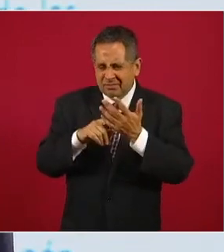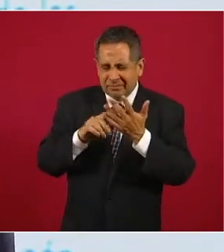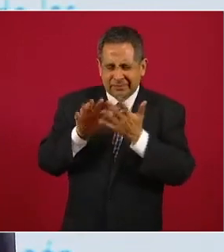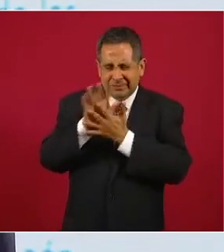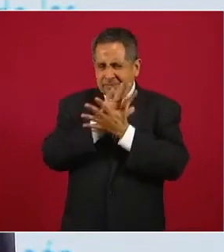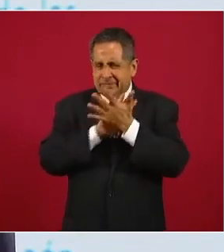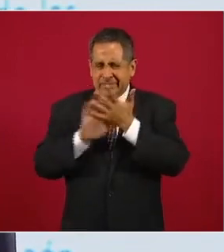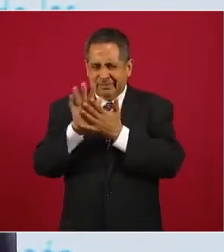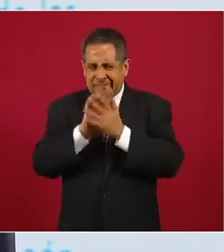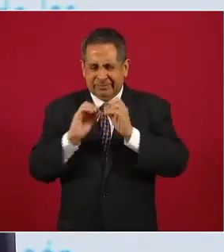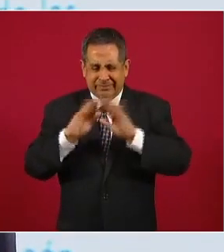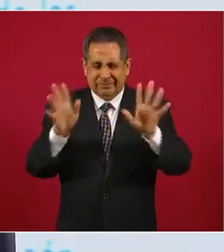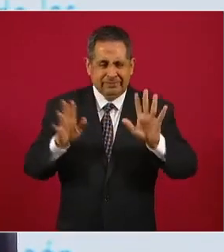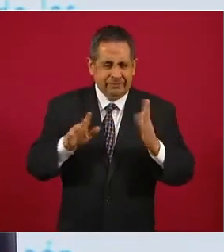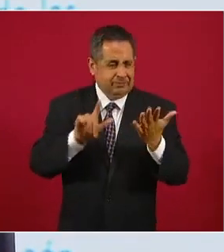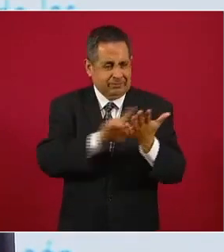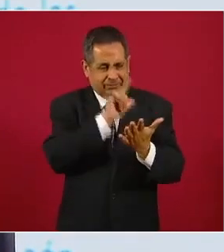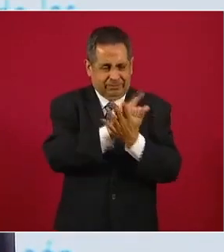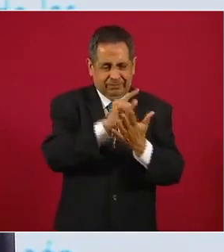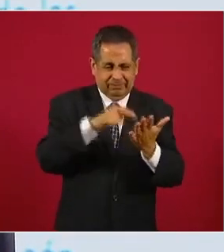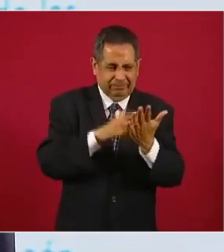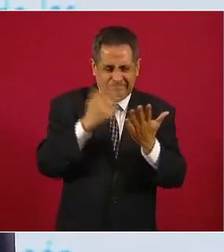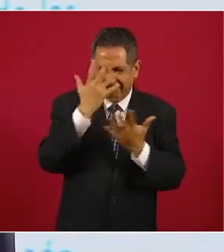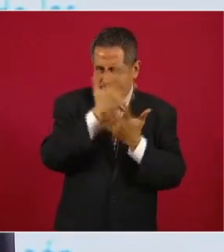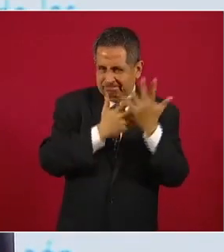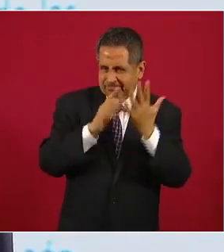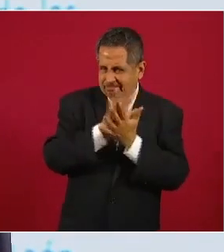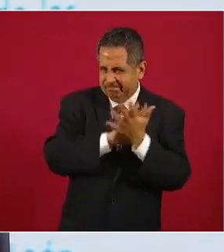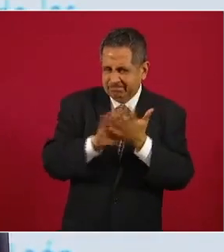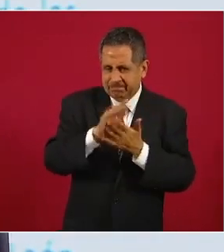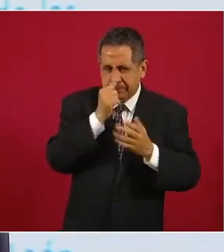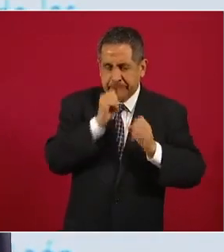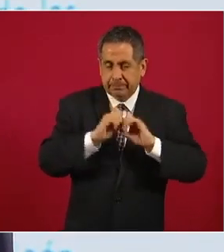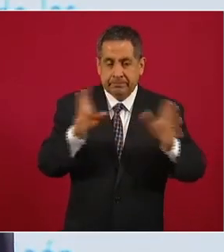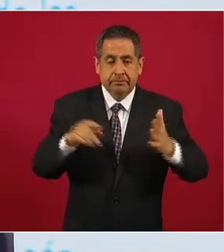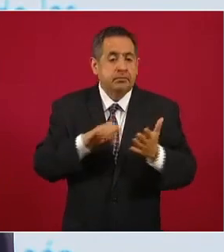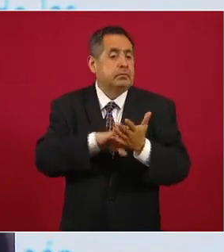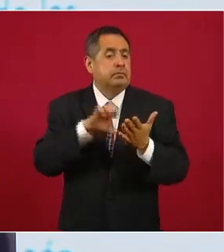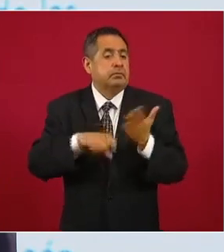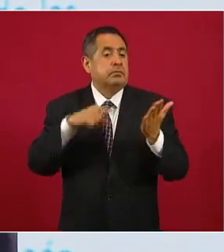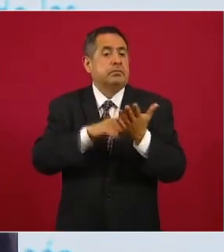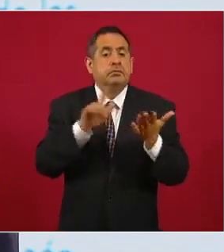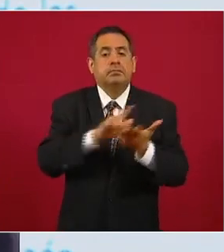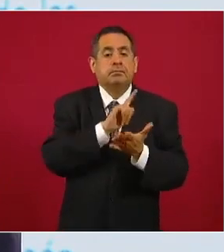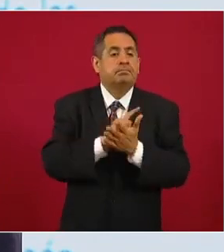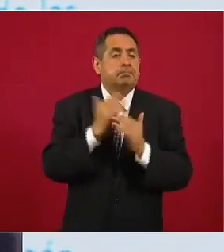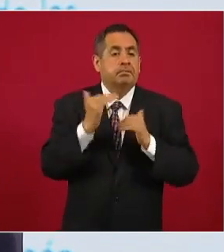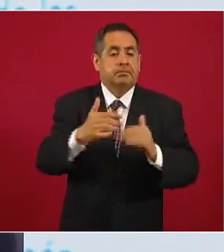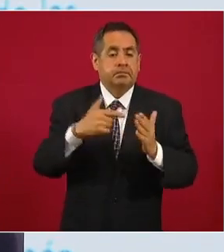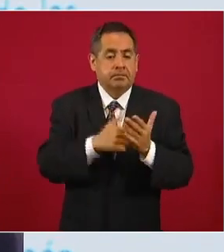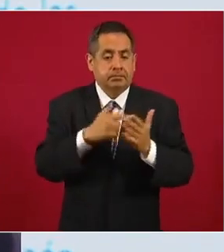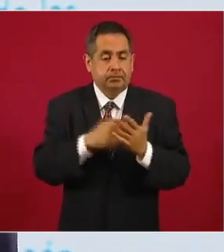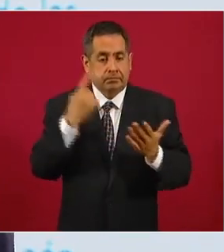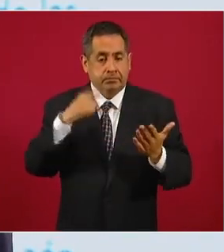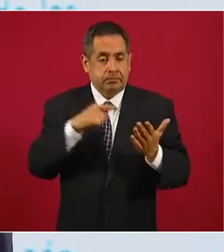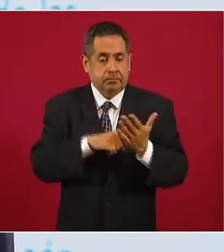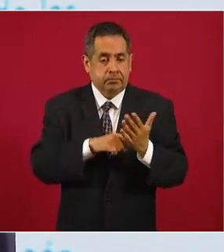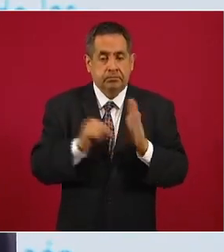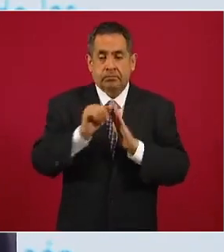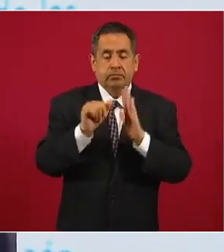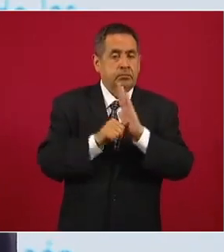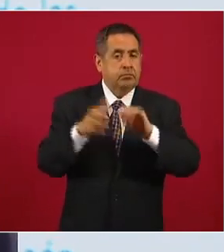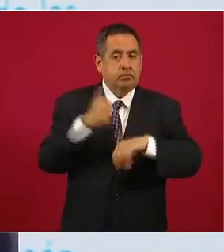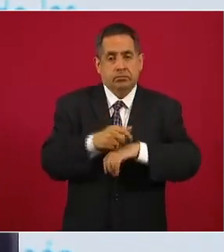grises del marco legal, como las limitaciones que establece el